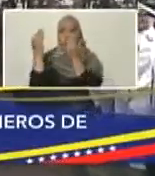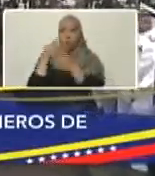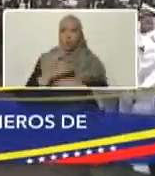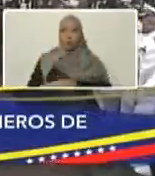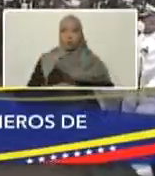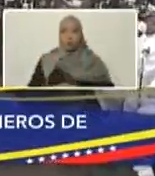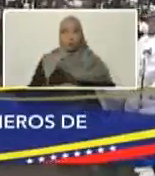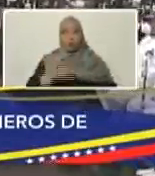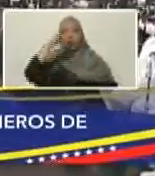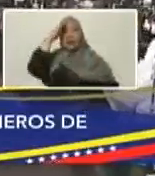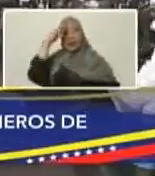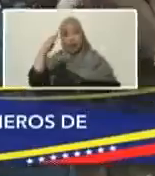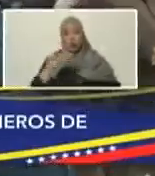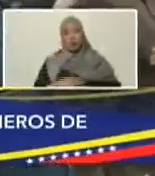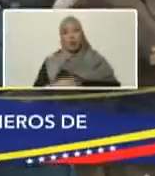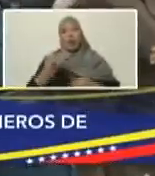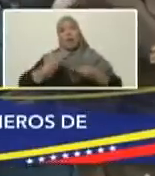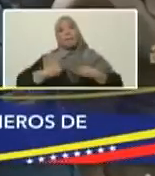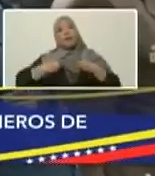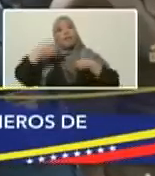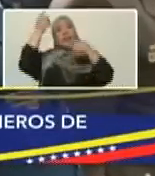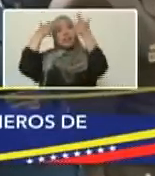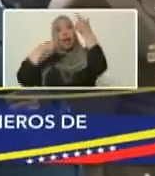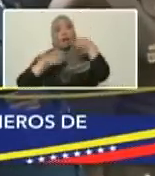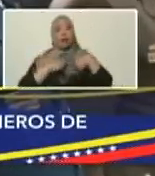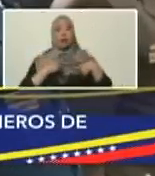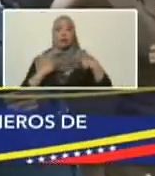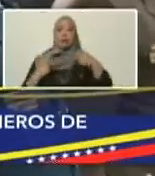¡Saludo! ¡Chávez vive!